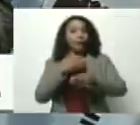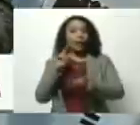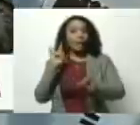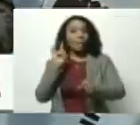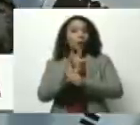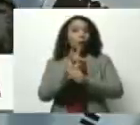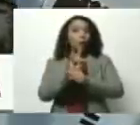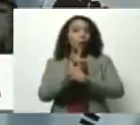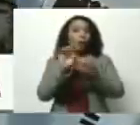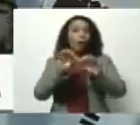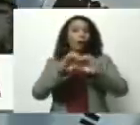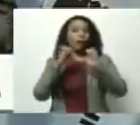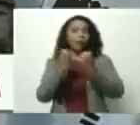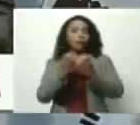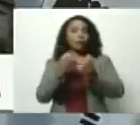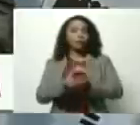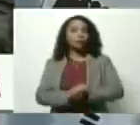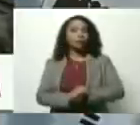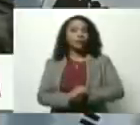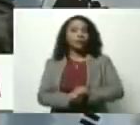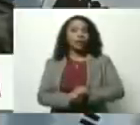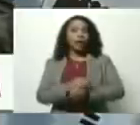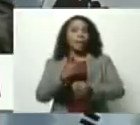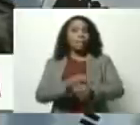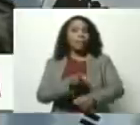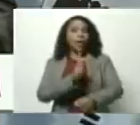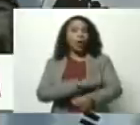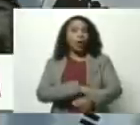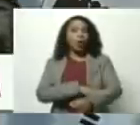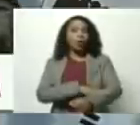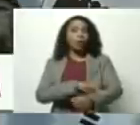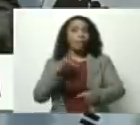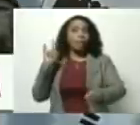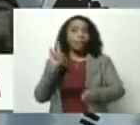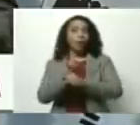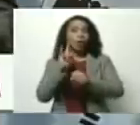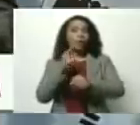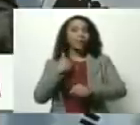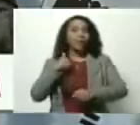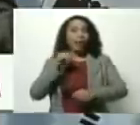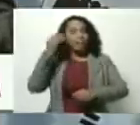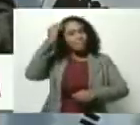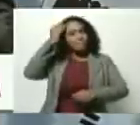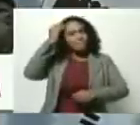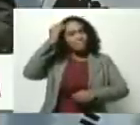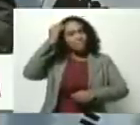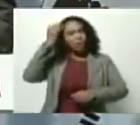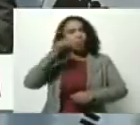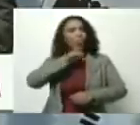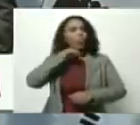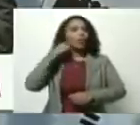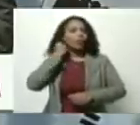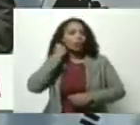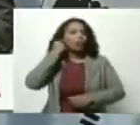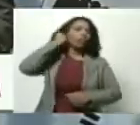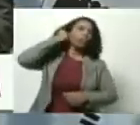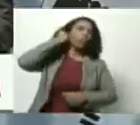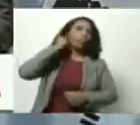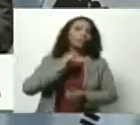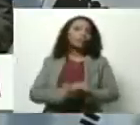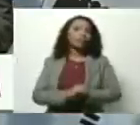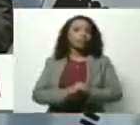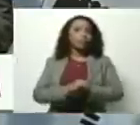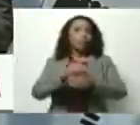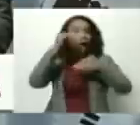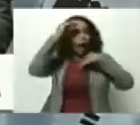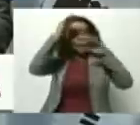clases y también el doble de probabilidades de tener pensamientos suicidas. Oído el tambor